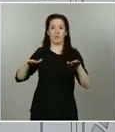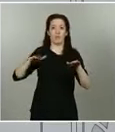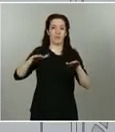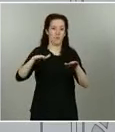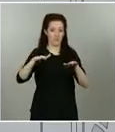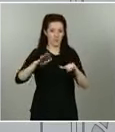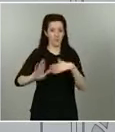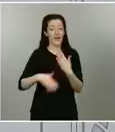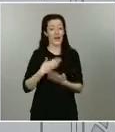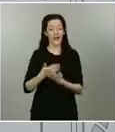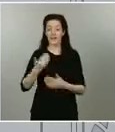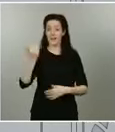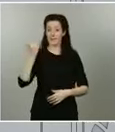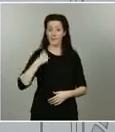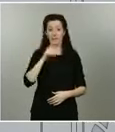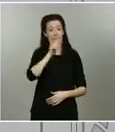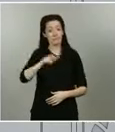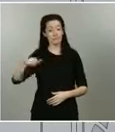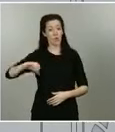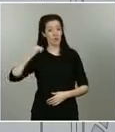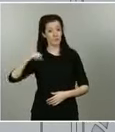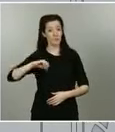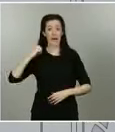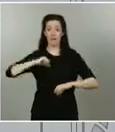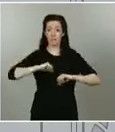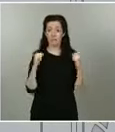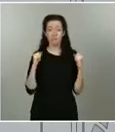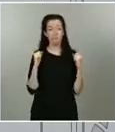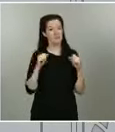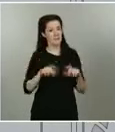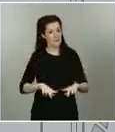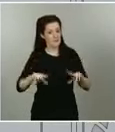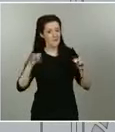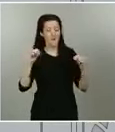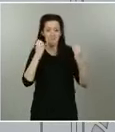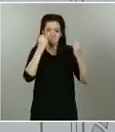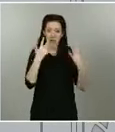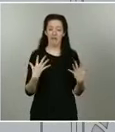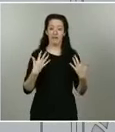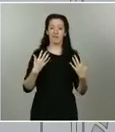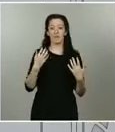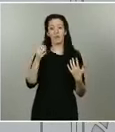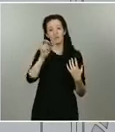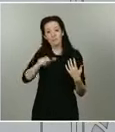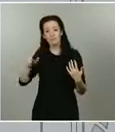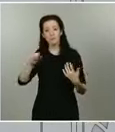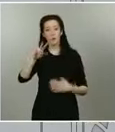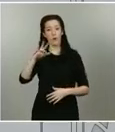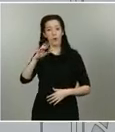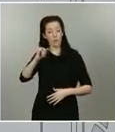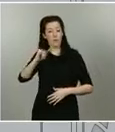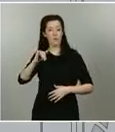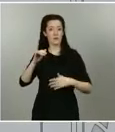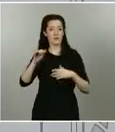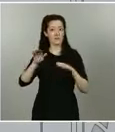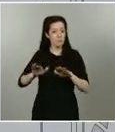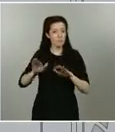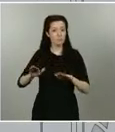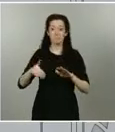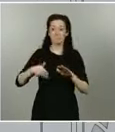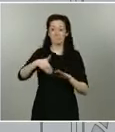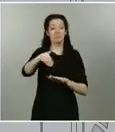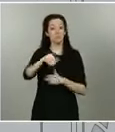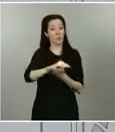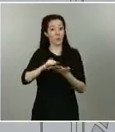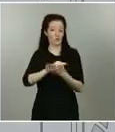están hospitalizados y aquellos que están ahora mismo en las UCIs y que progresivamente vayan curándose. Además, tenemos 20 nuevos ingresos